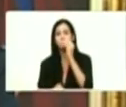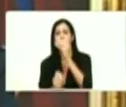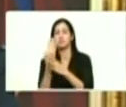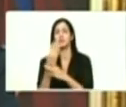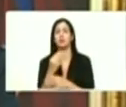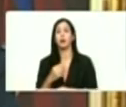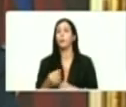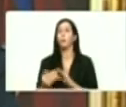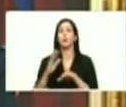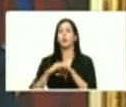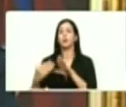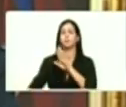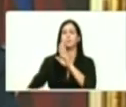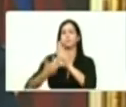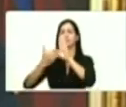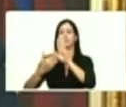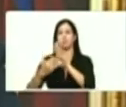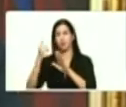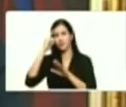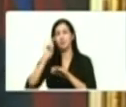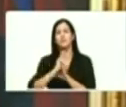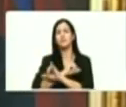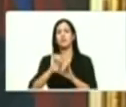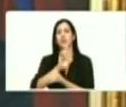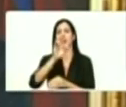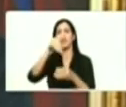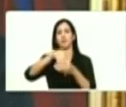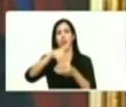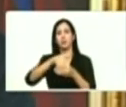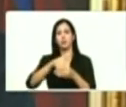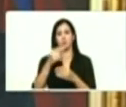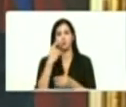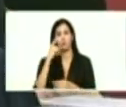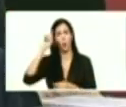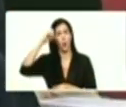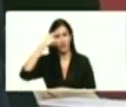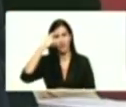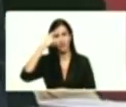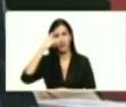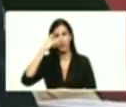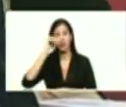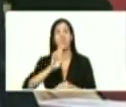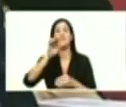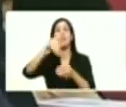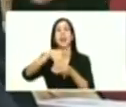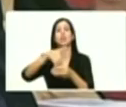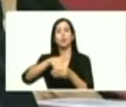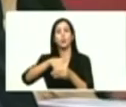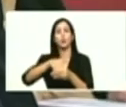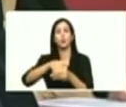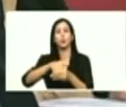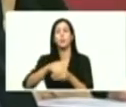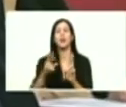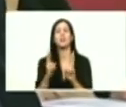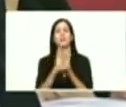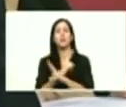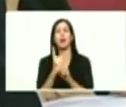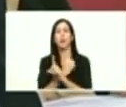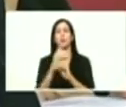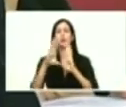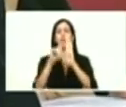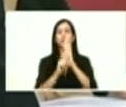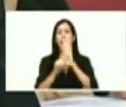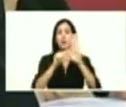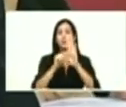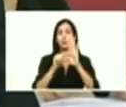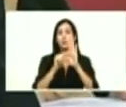aquella andanada después del referendo bueno para el ah miren para el referéndum de la reforma constitucional del 2007